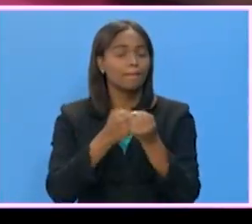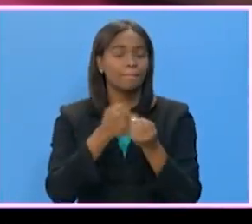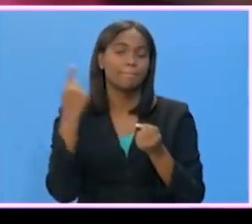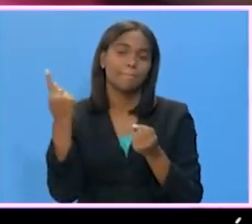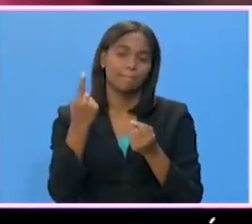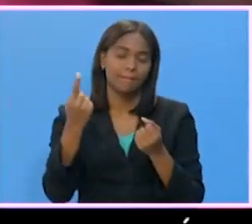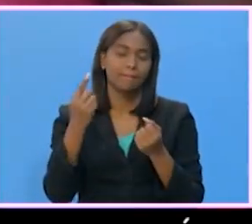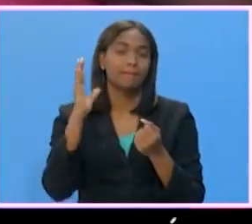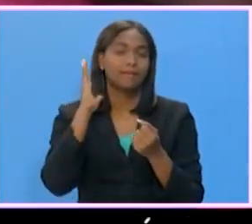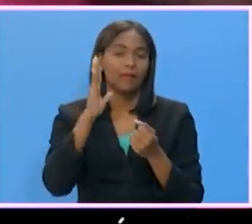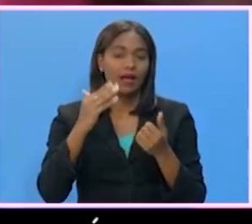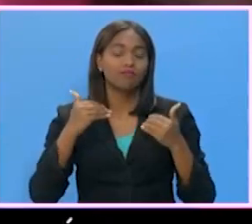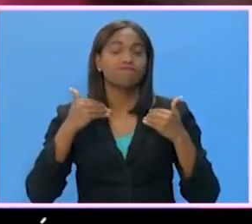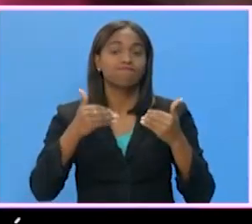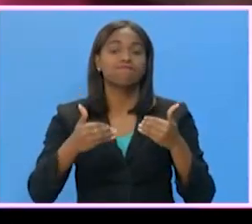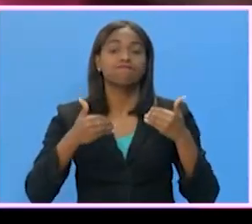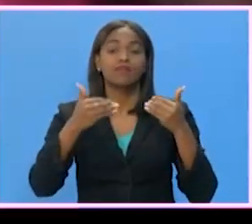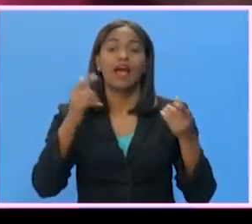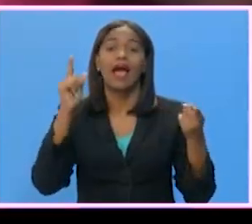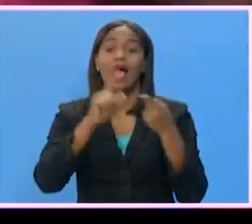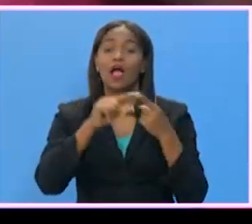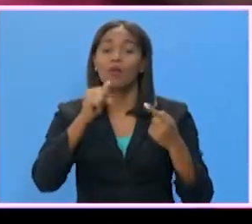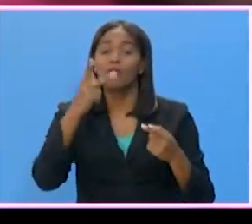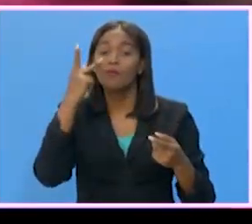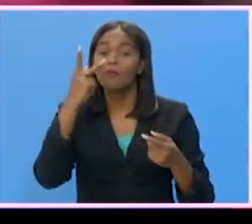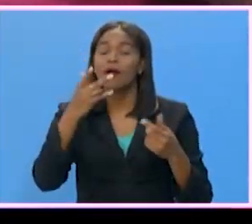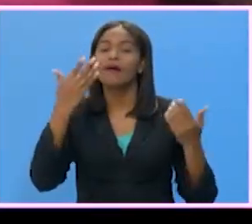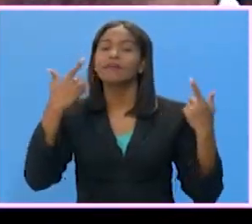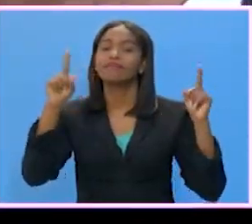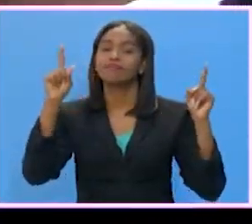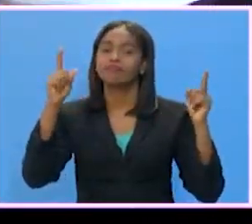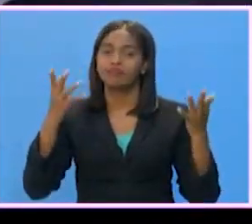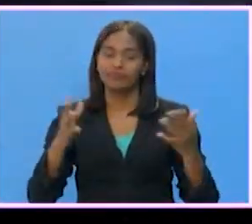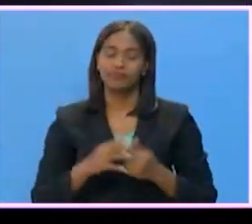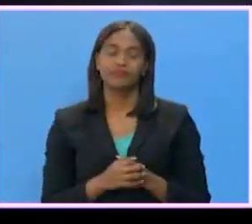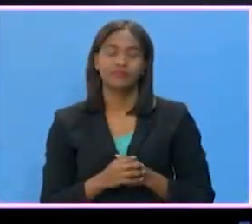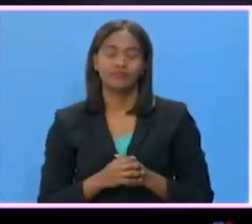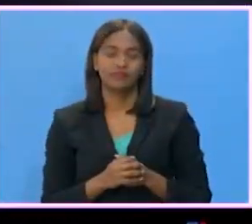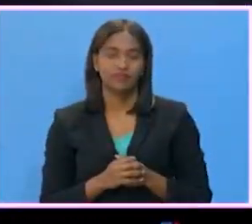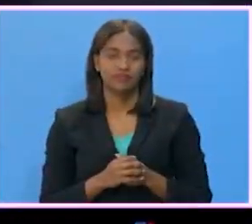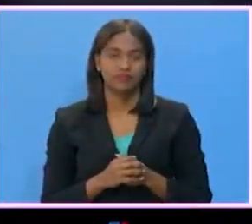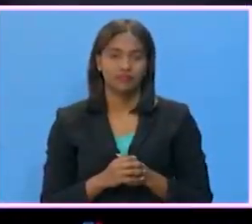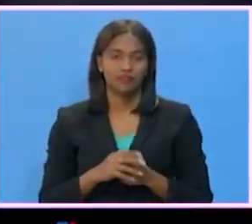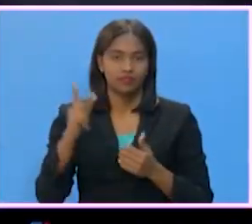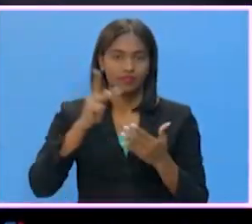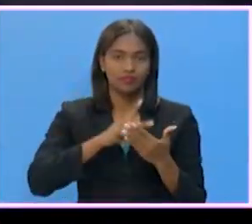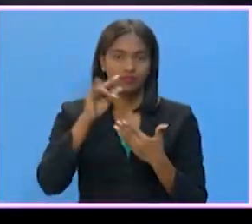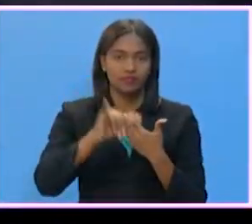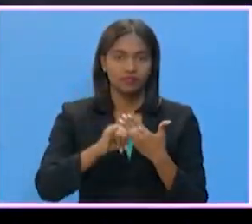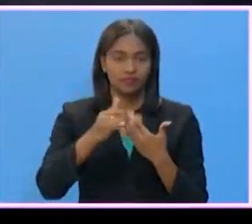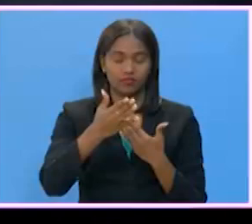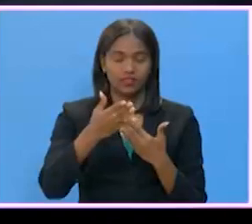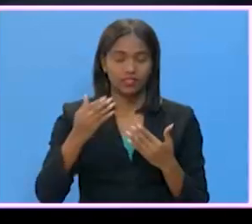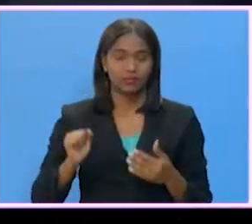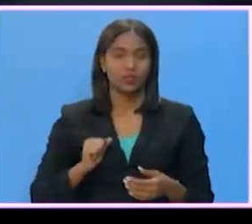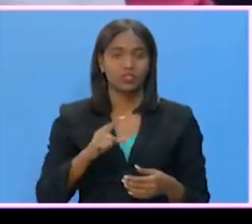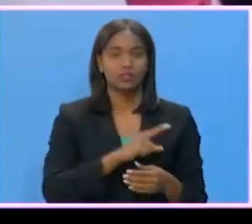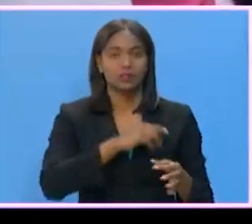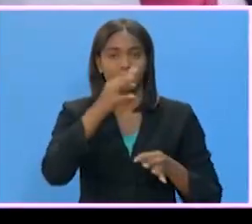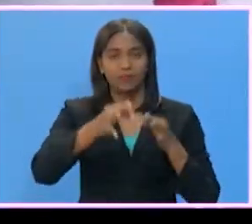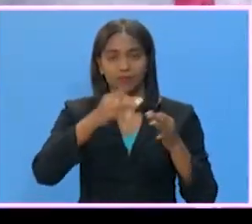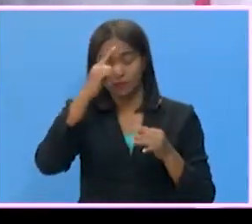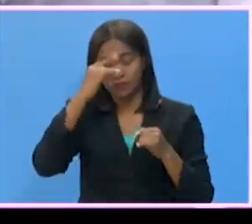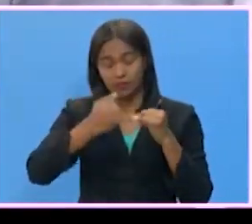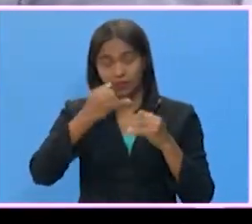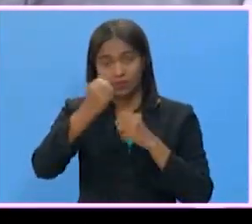la vamos a llevar hasta verla concretizada. En el proyecto, el legislador indica que en los